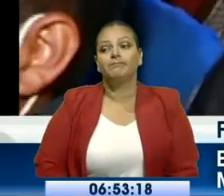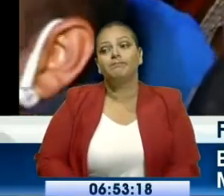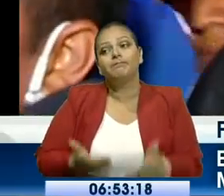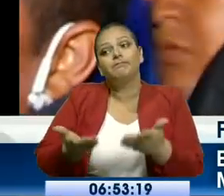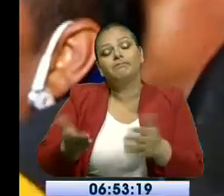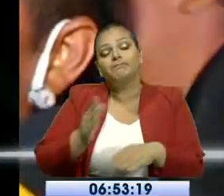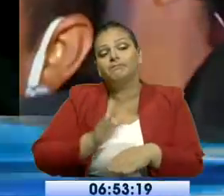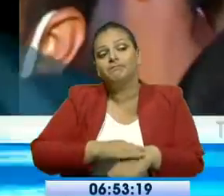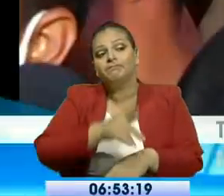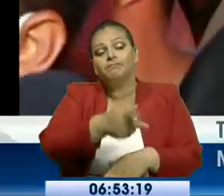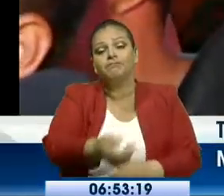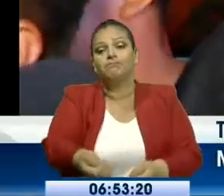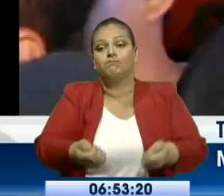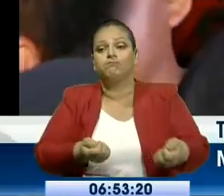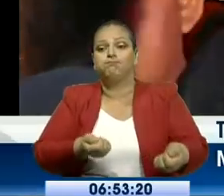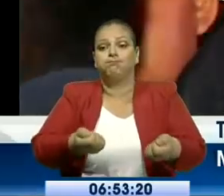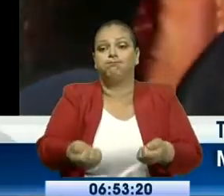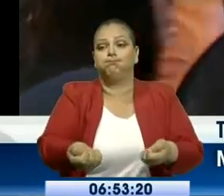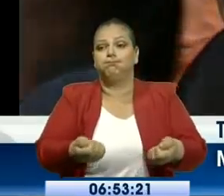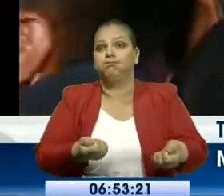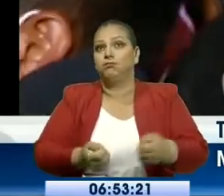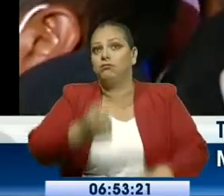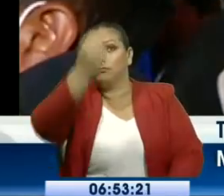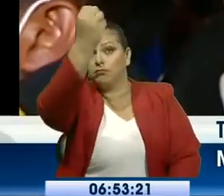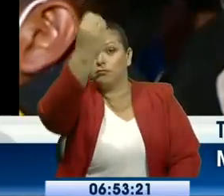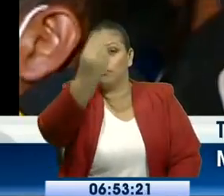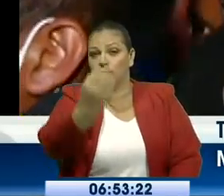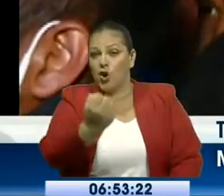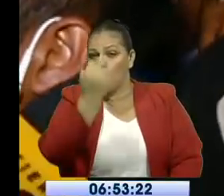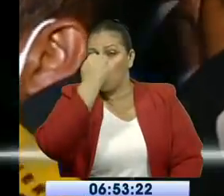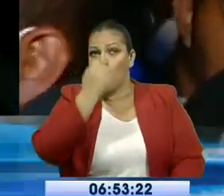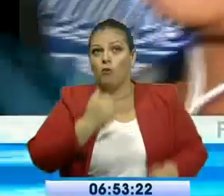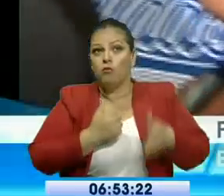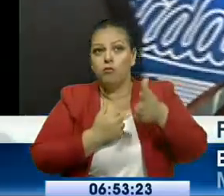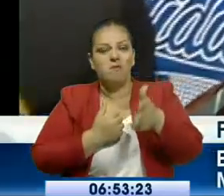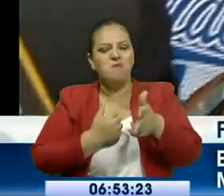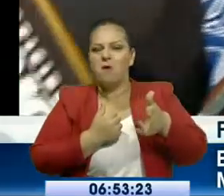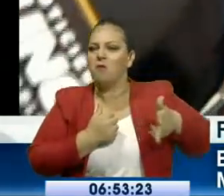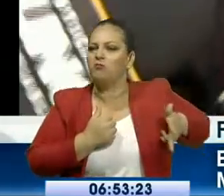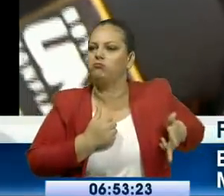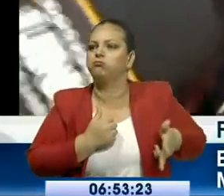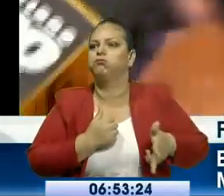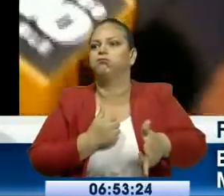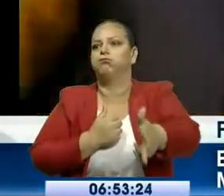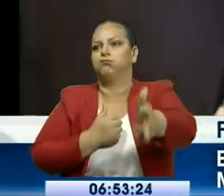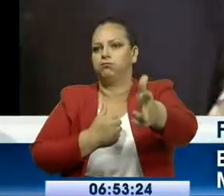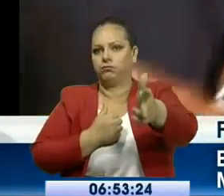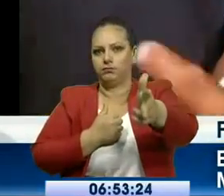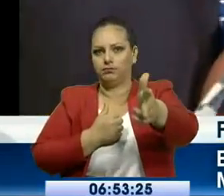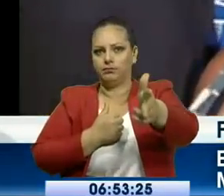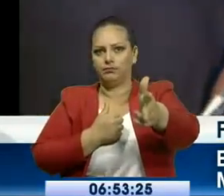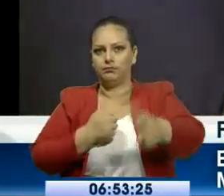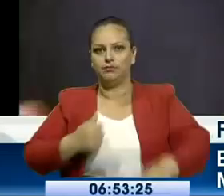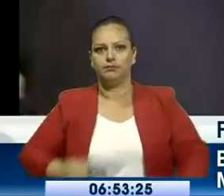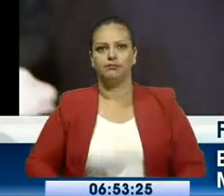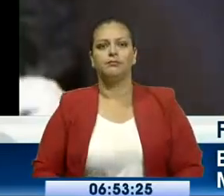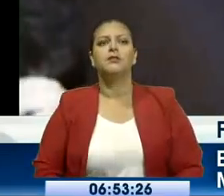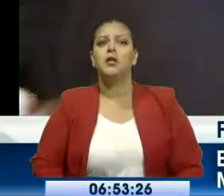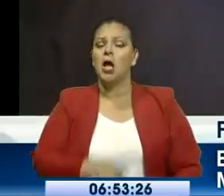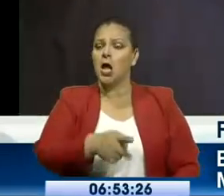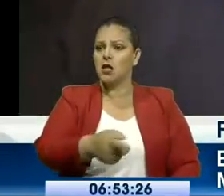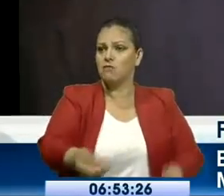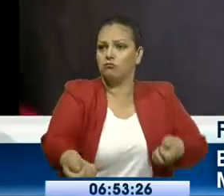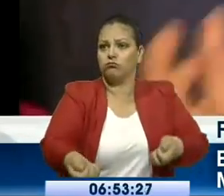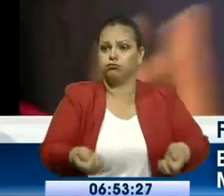trailers también, se meten, a veces se pasan las rojas, no respetan. Esa se vira muchas veces el contenedor, porque muchas veces